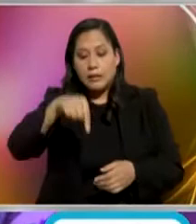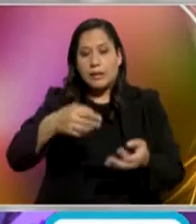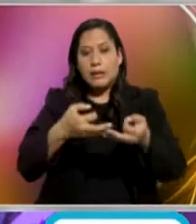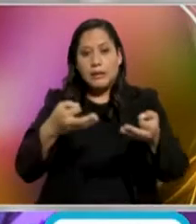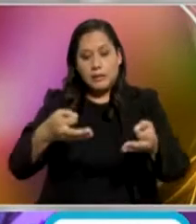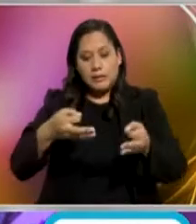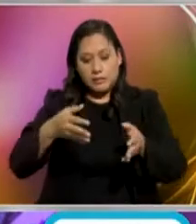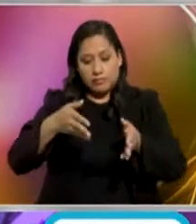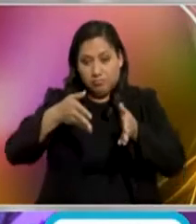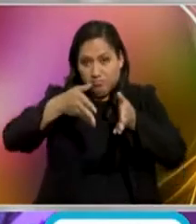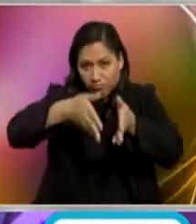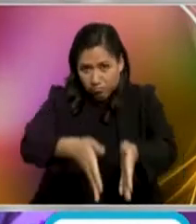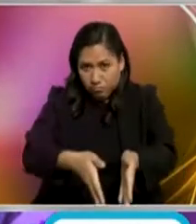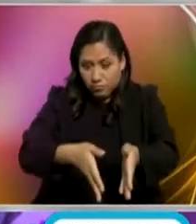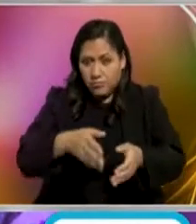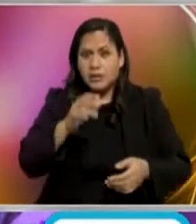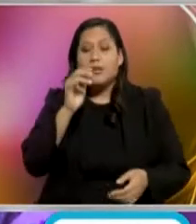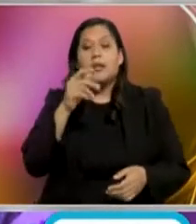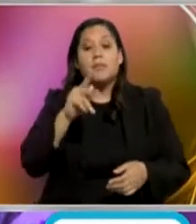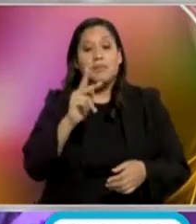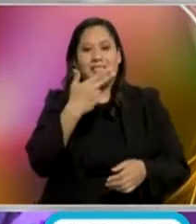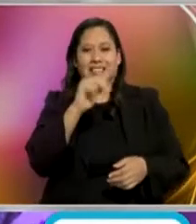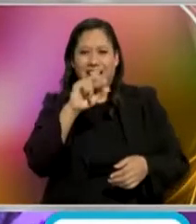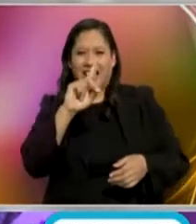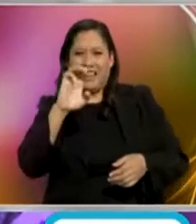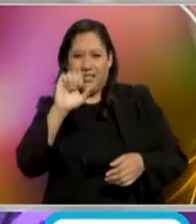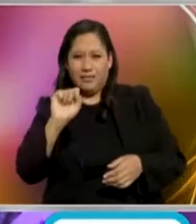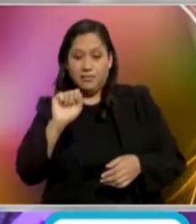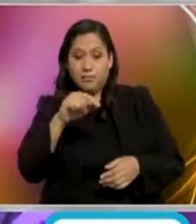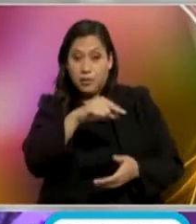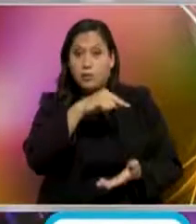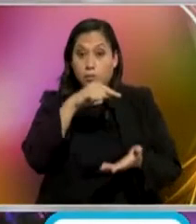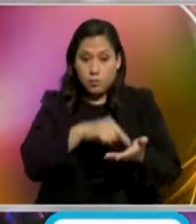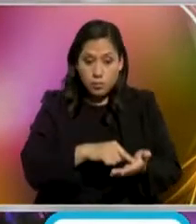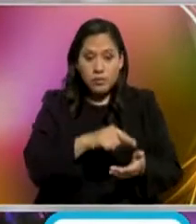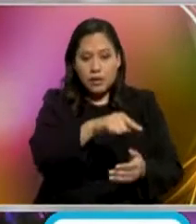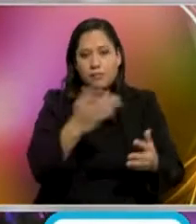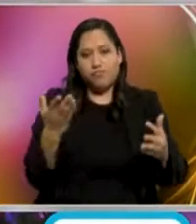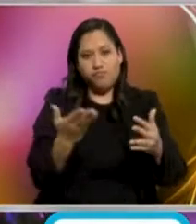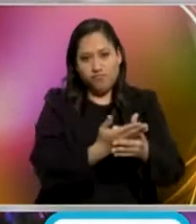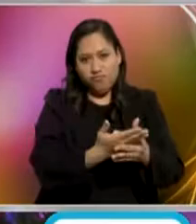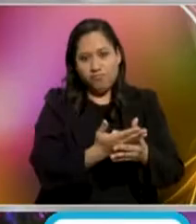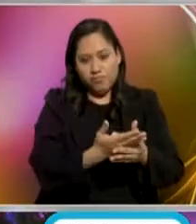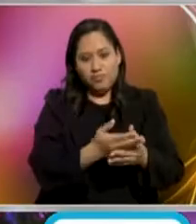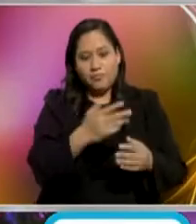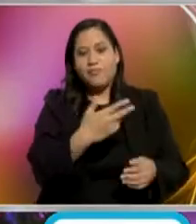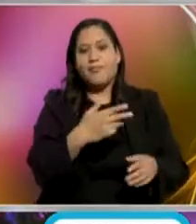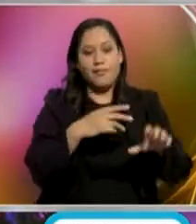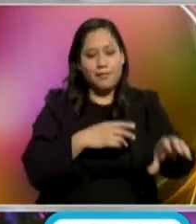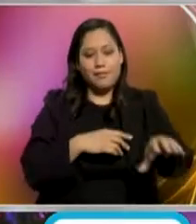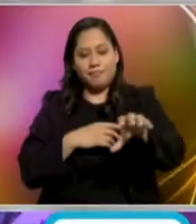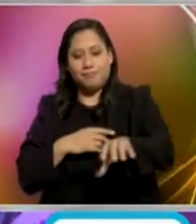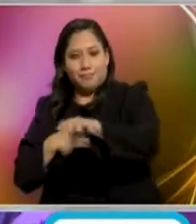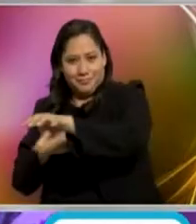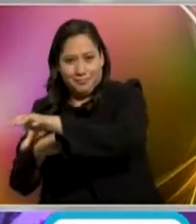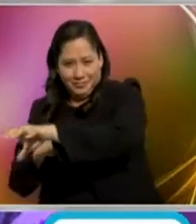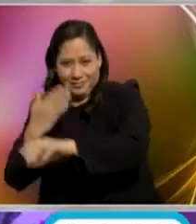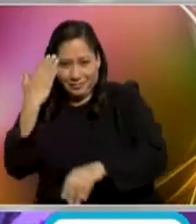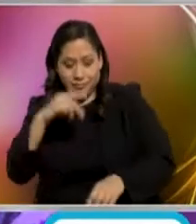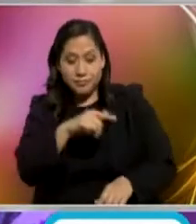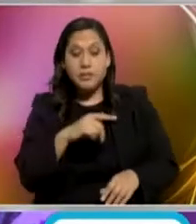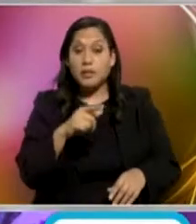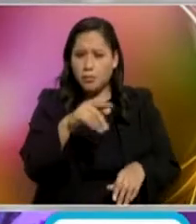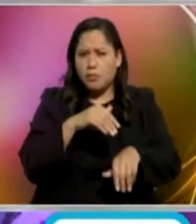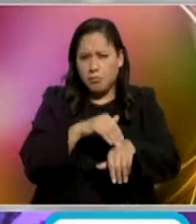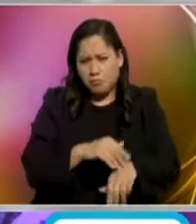Claro. Pero bueno, en el Hades, ahí llegaban todos y luego ahí ya los dividían, porque pues hasta entre los muertos hay clases, ¿no? Digamos, si había sido